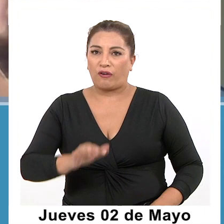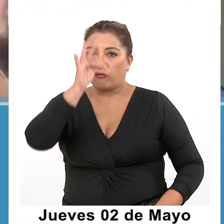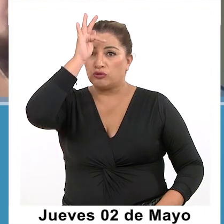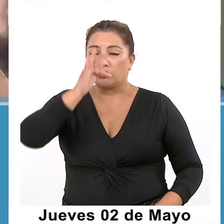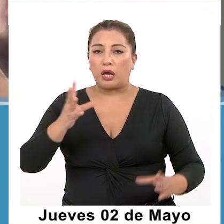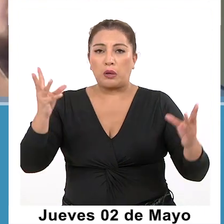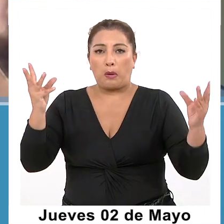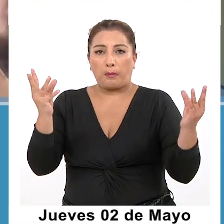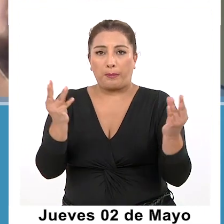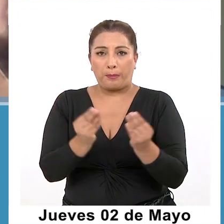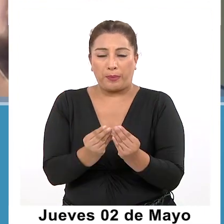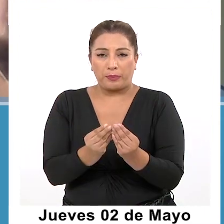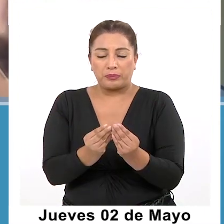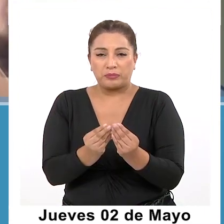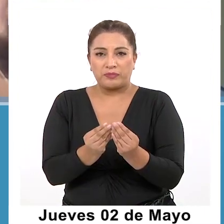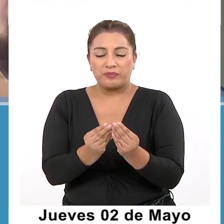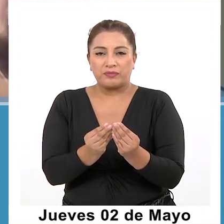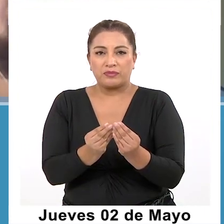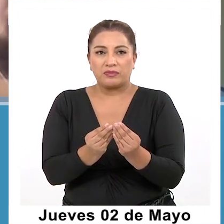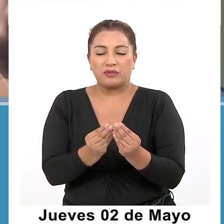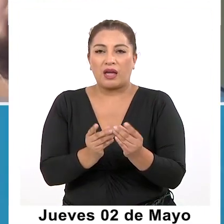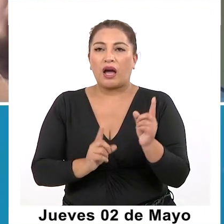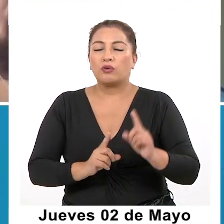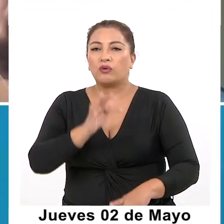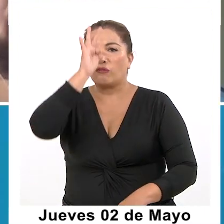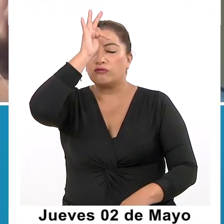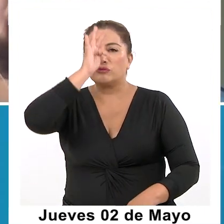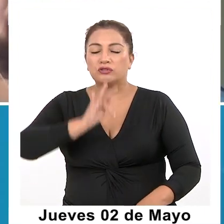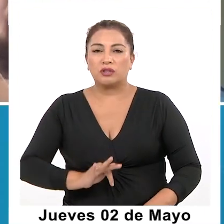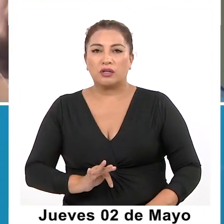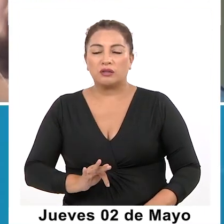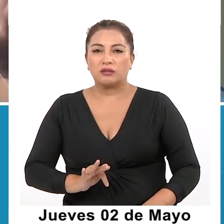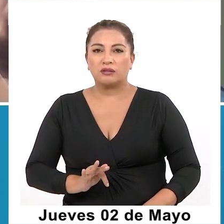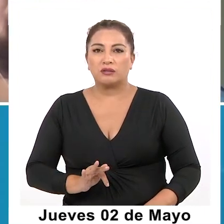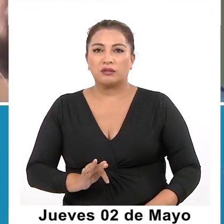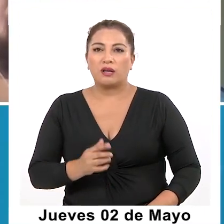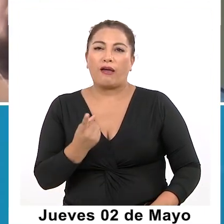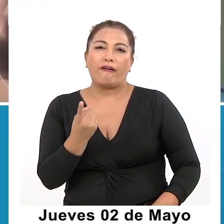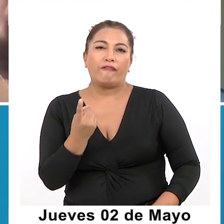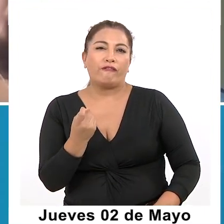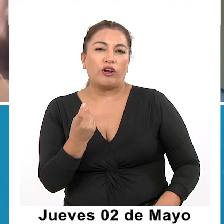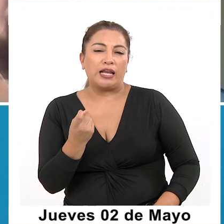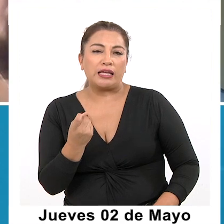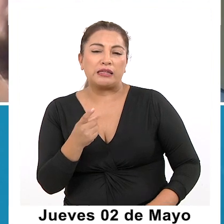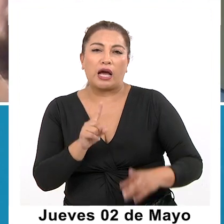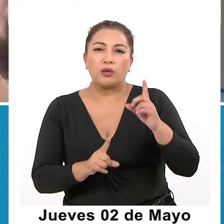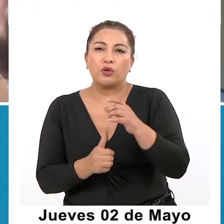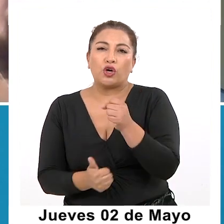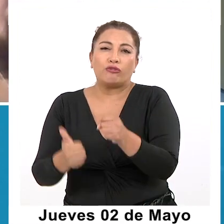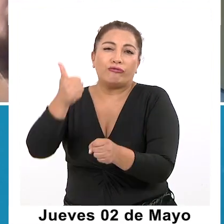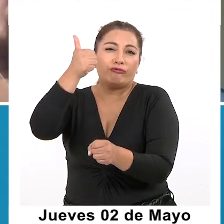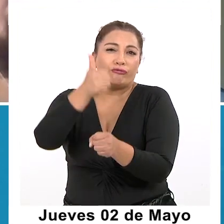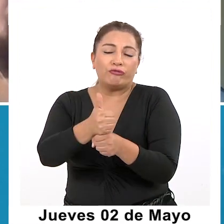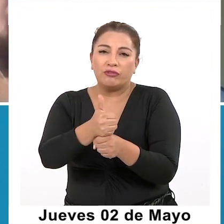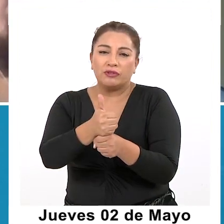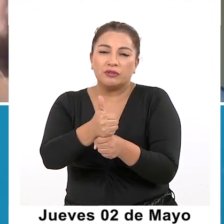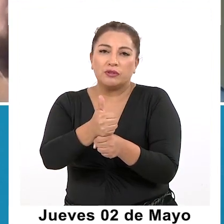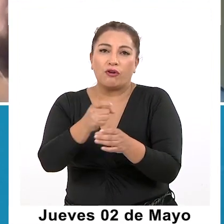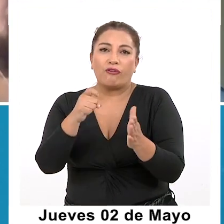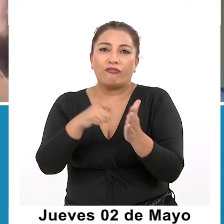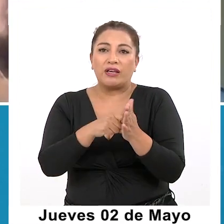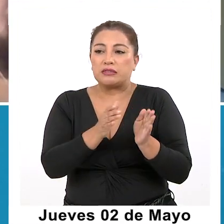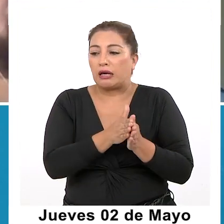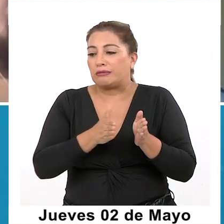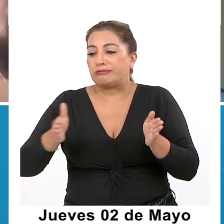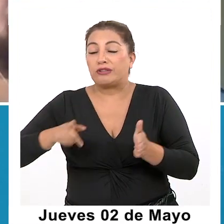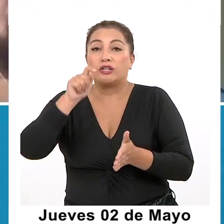funcionarios de la planta titulares y Tenemos muchos funcionarios con modalidades estivales modalidades de contrata de plazo fijo y